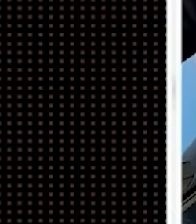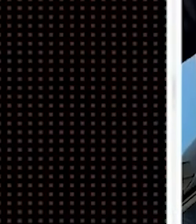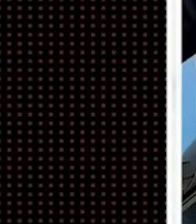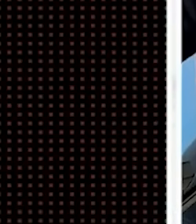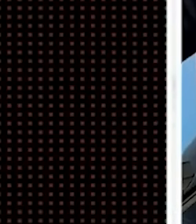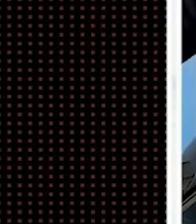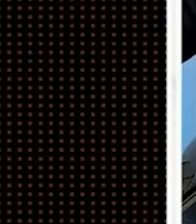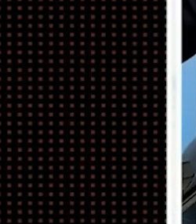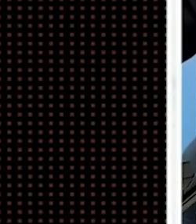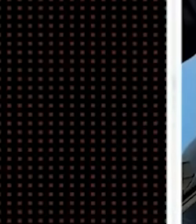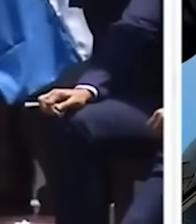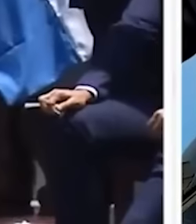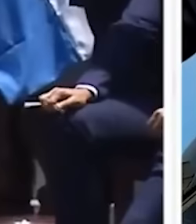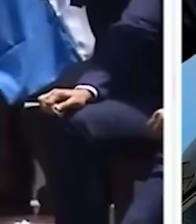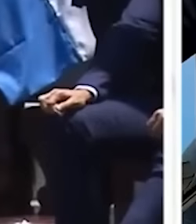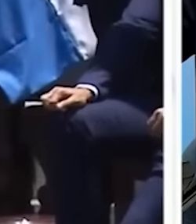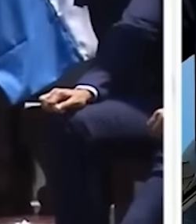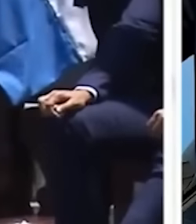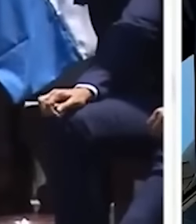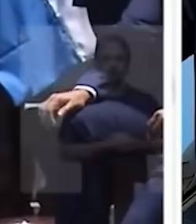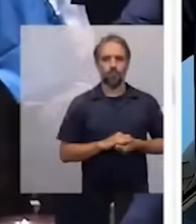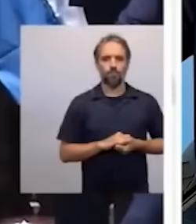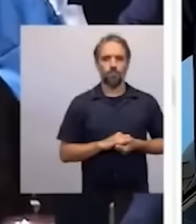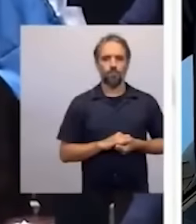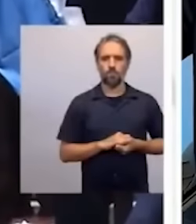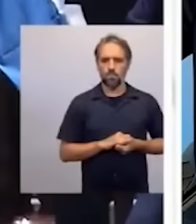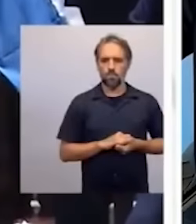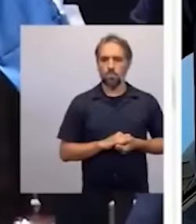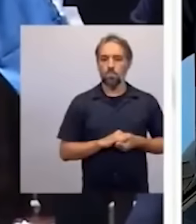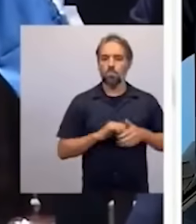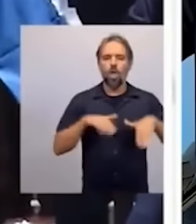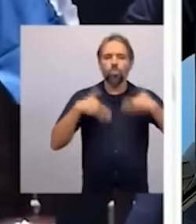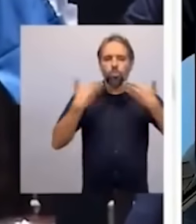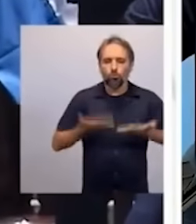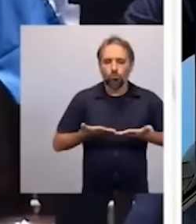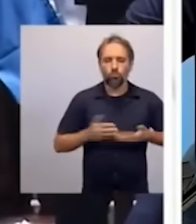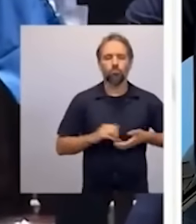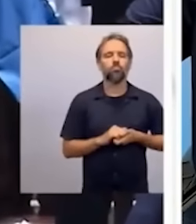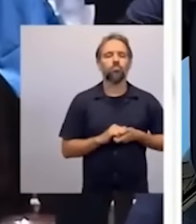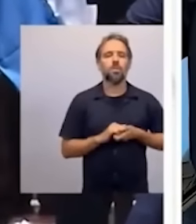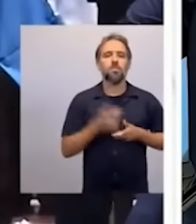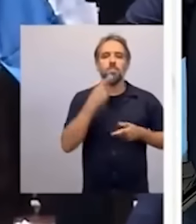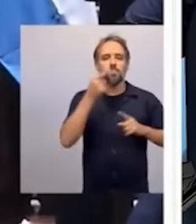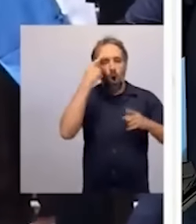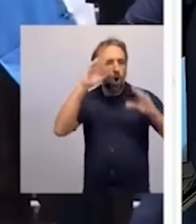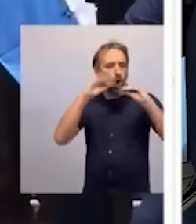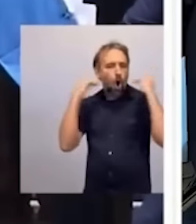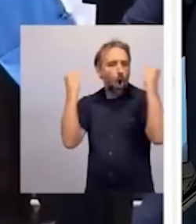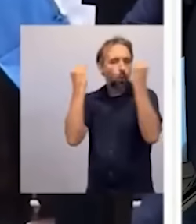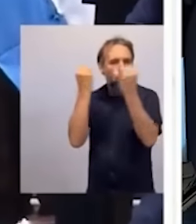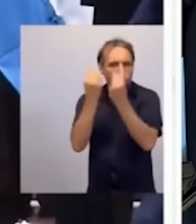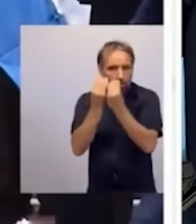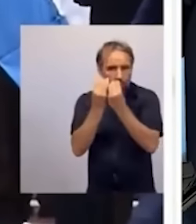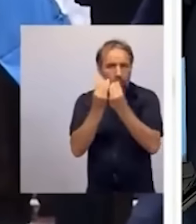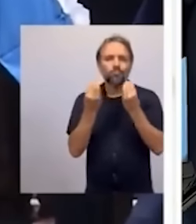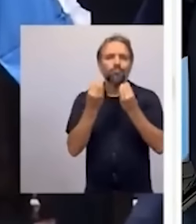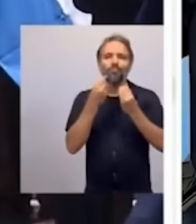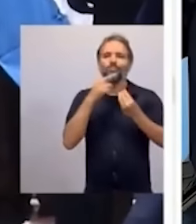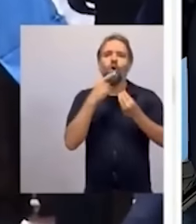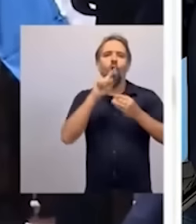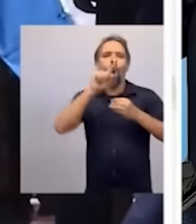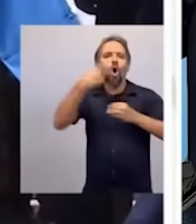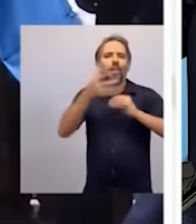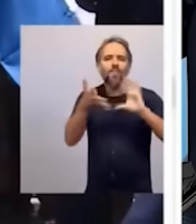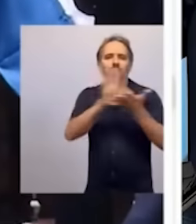30 40 años pensando que iba a ser presidente y llegó su momento él y la hermana querían ser famosos iban a los programas qué sé yo y los pusieron ahí no